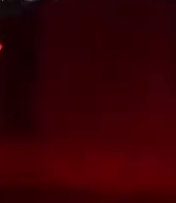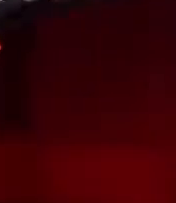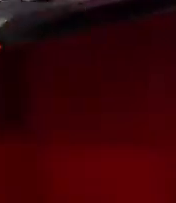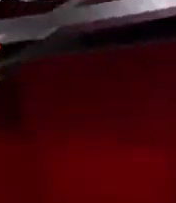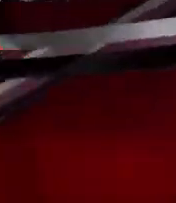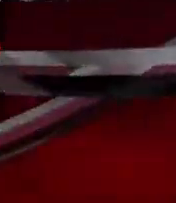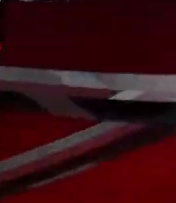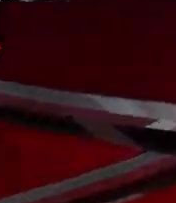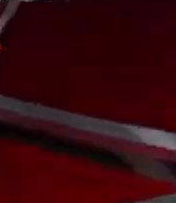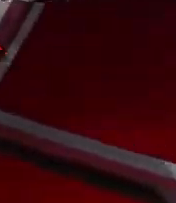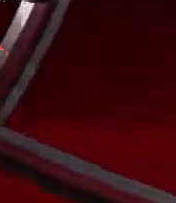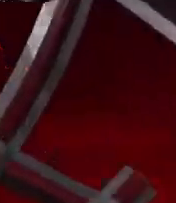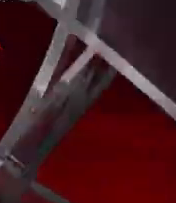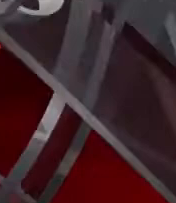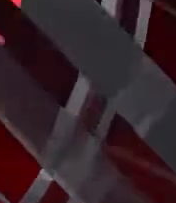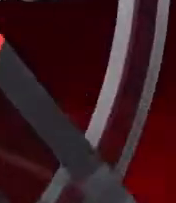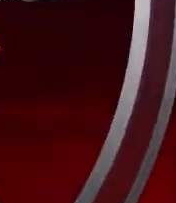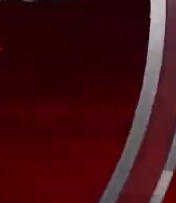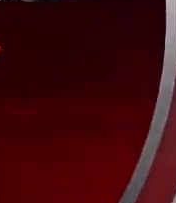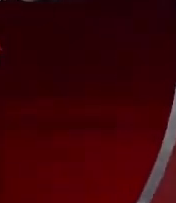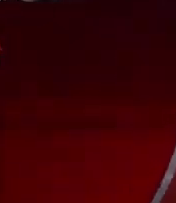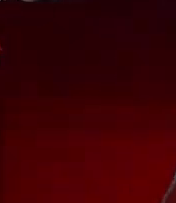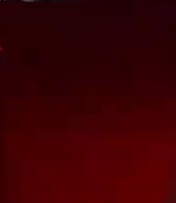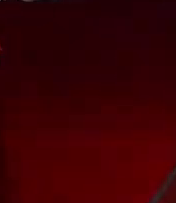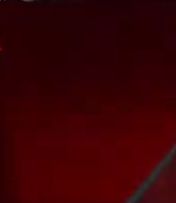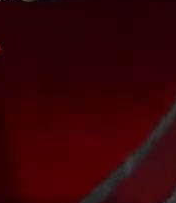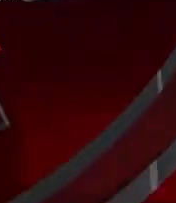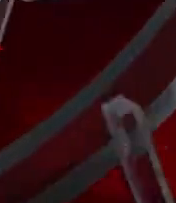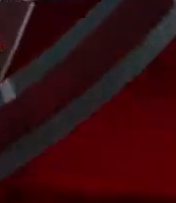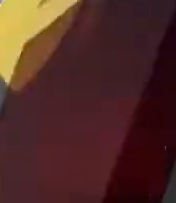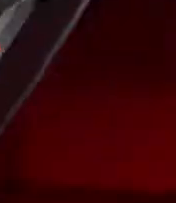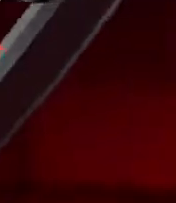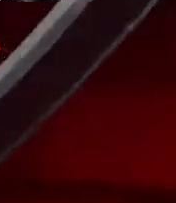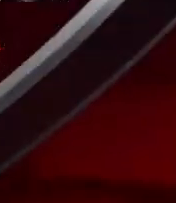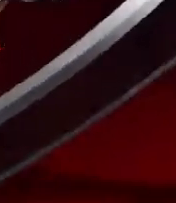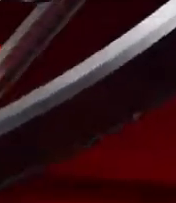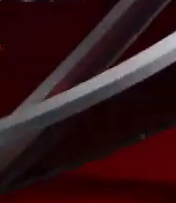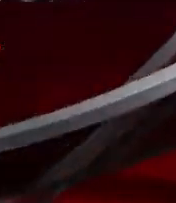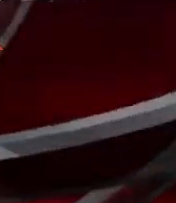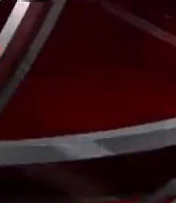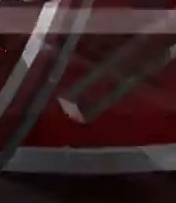Continuamos con TVL Noticias, emisión central.